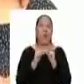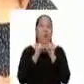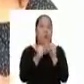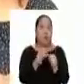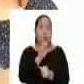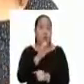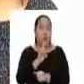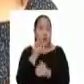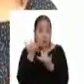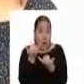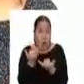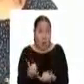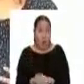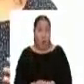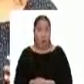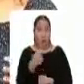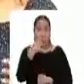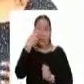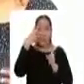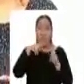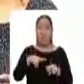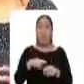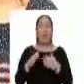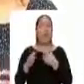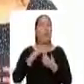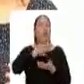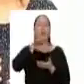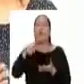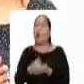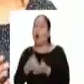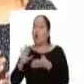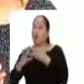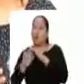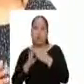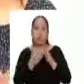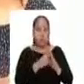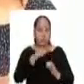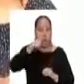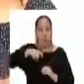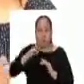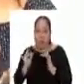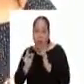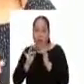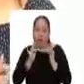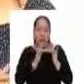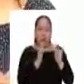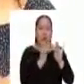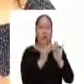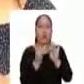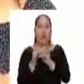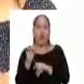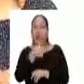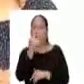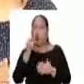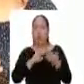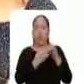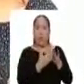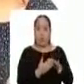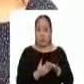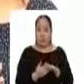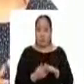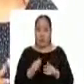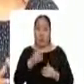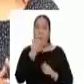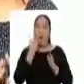actualidad. Como ves, toda civilización necesita estar comunicada con otra para poder desarrollarse. Y las vías